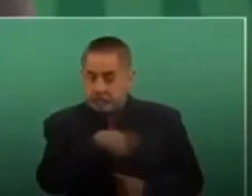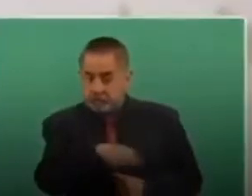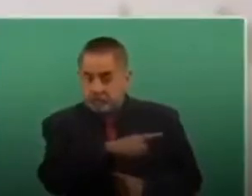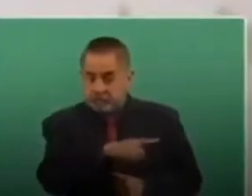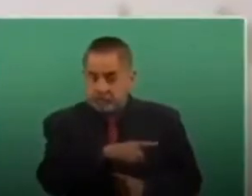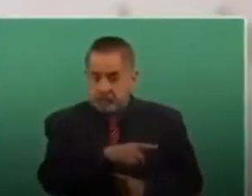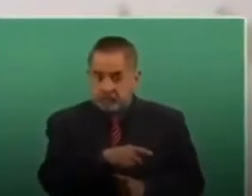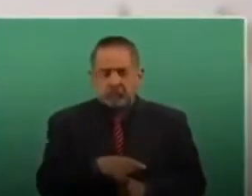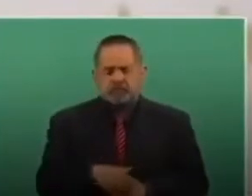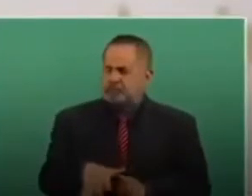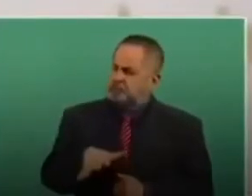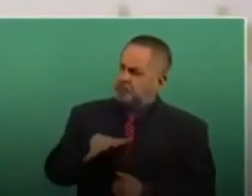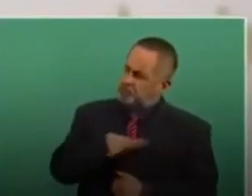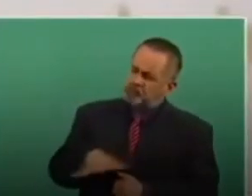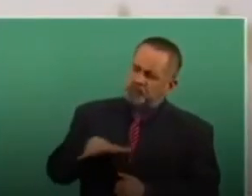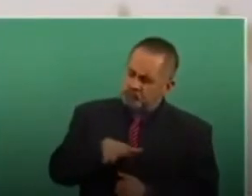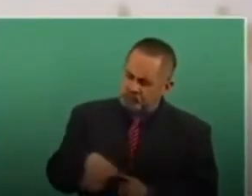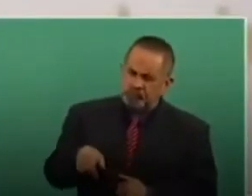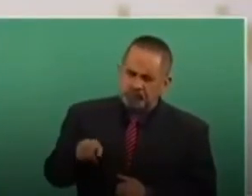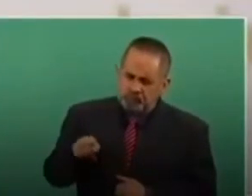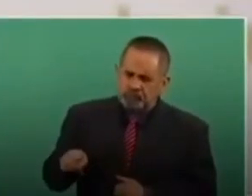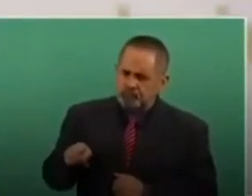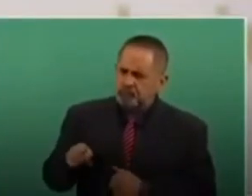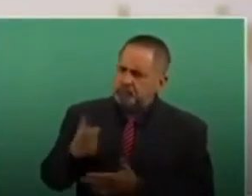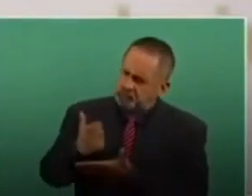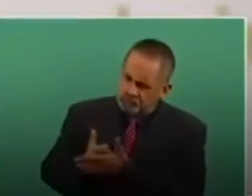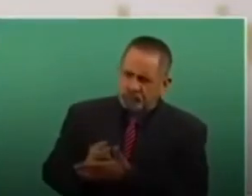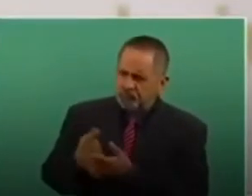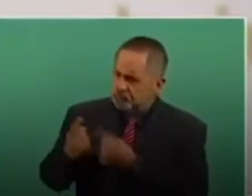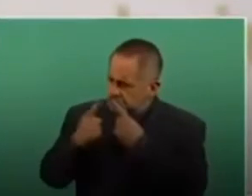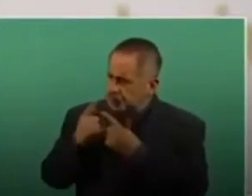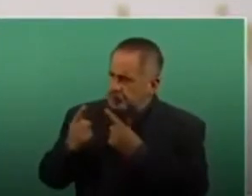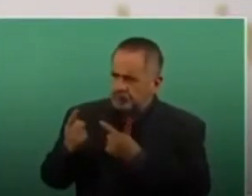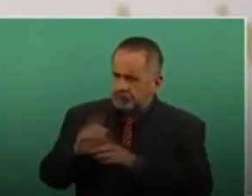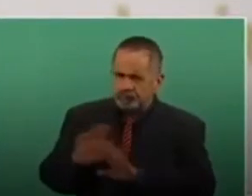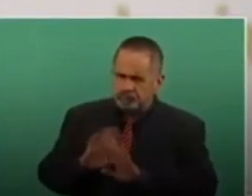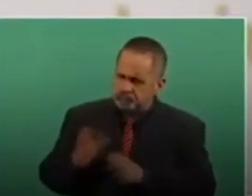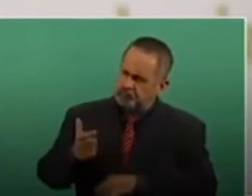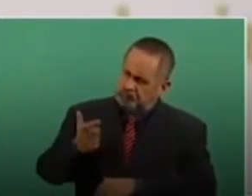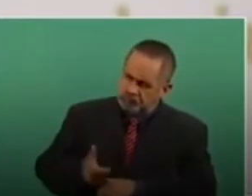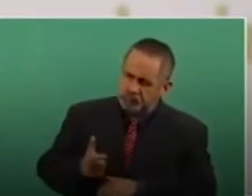se negaban a negociar.